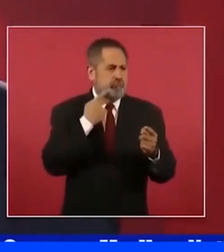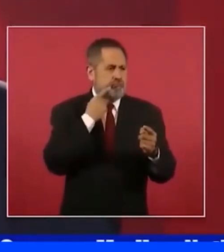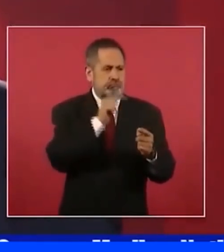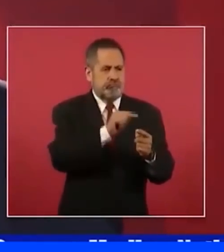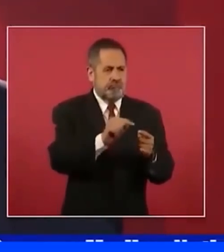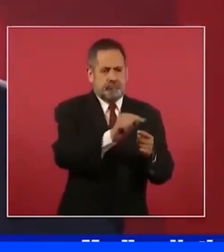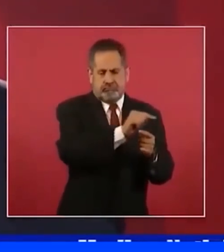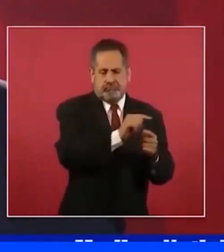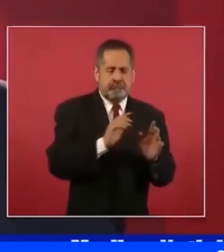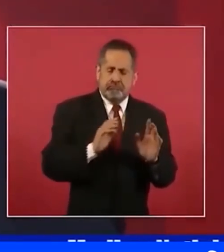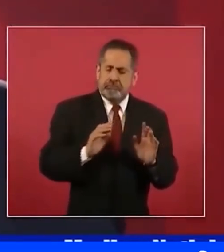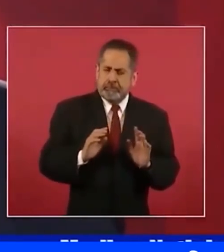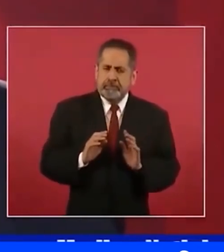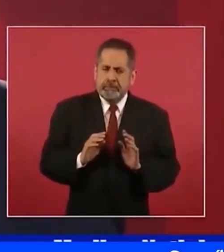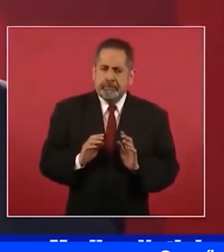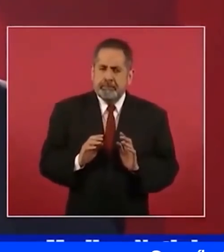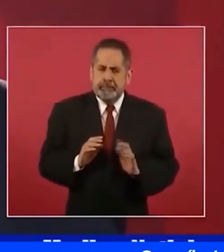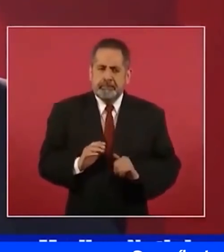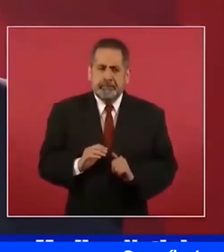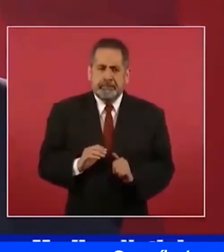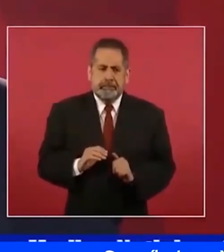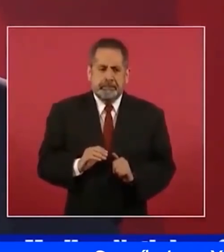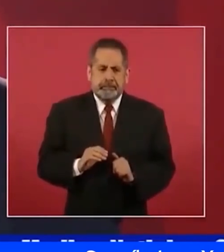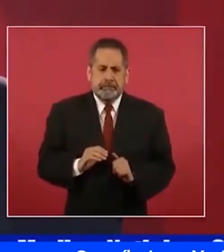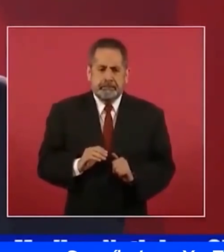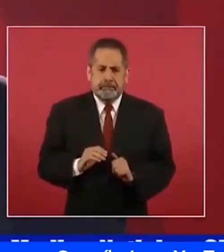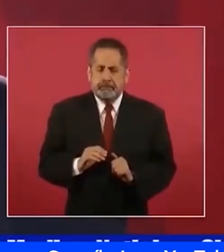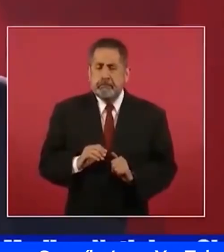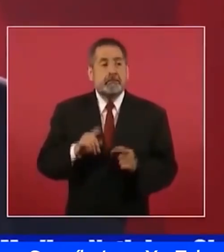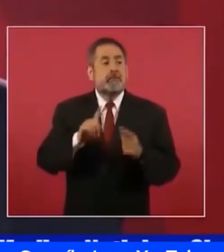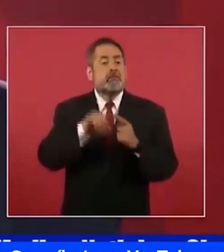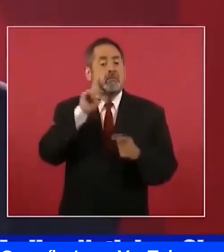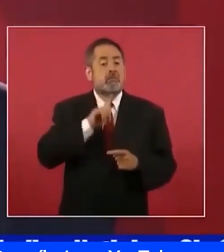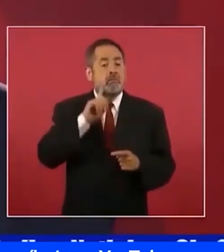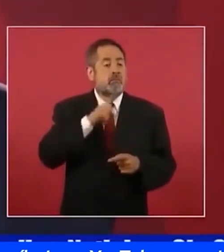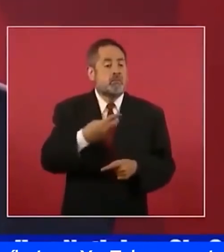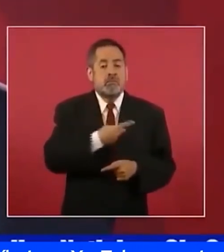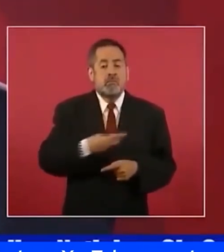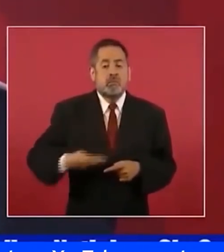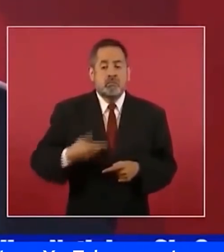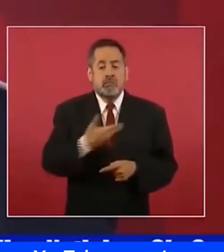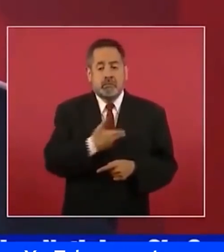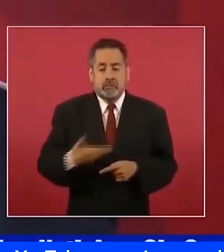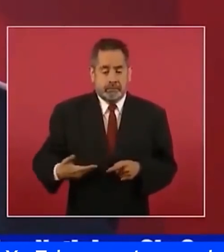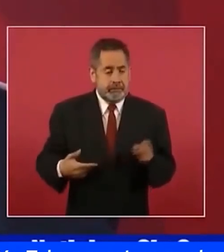la vicepresidenta